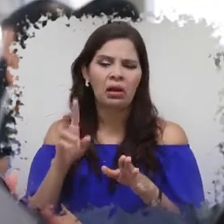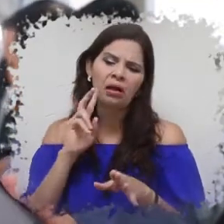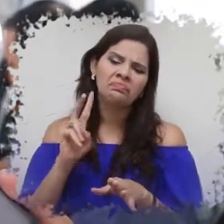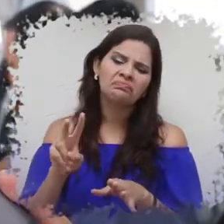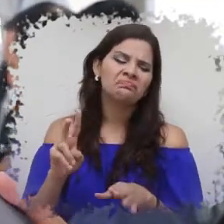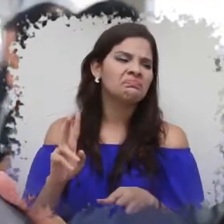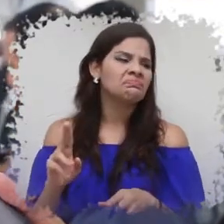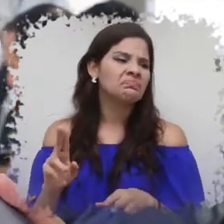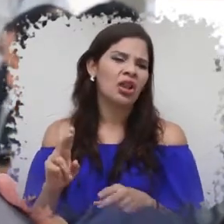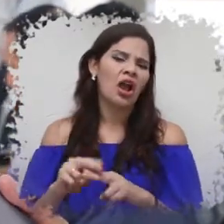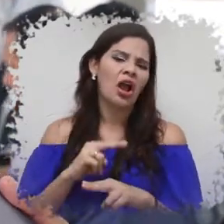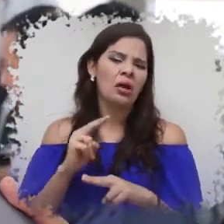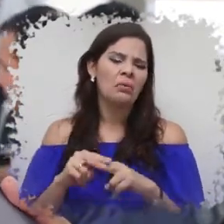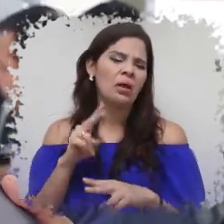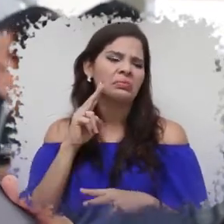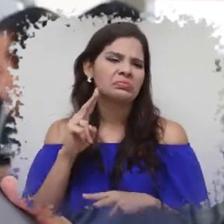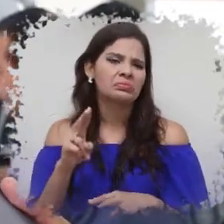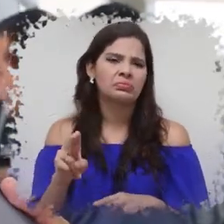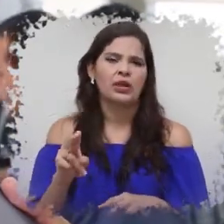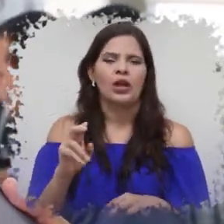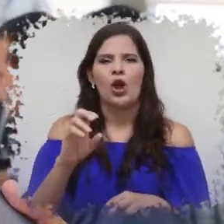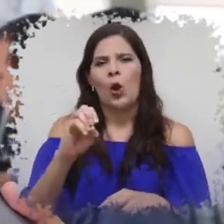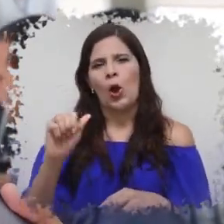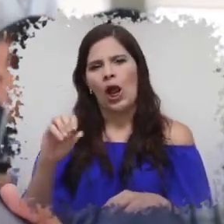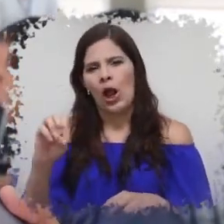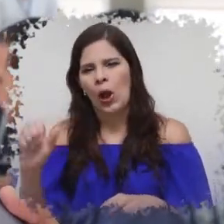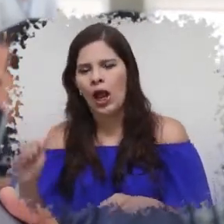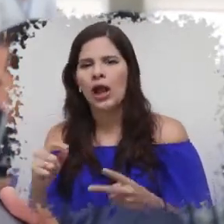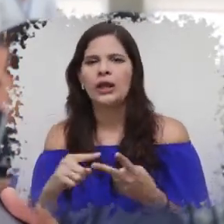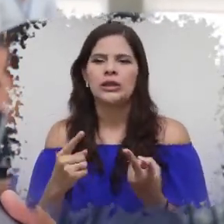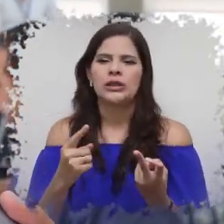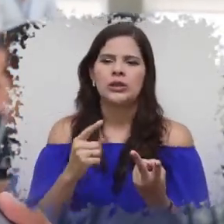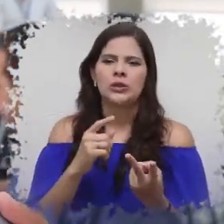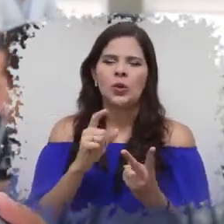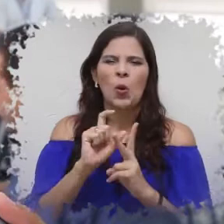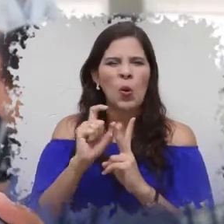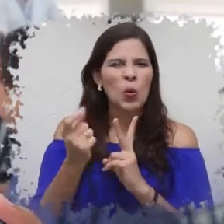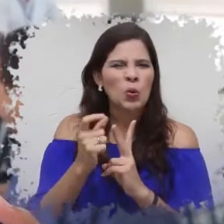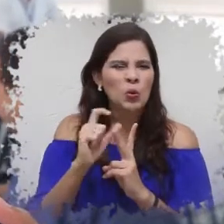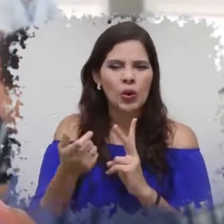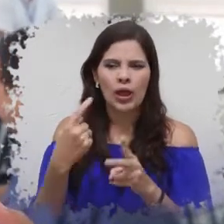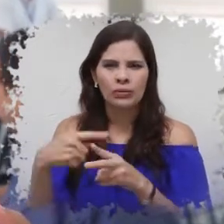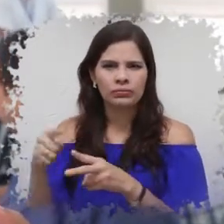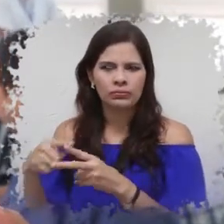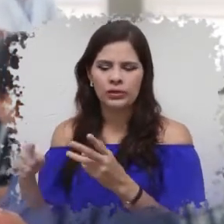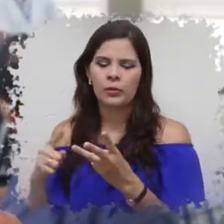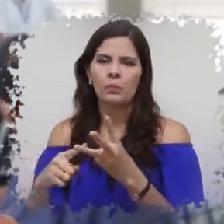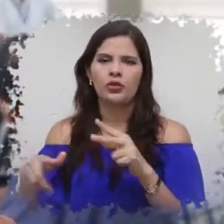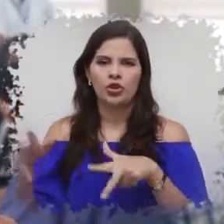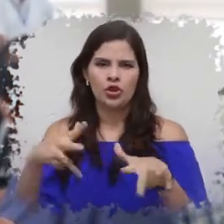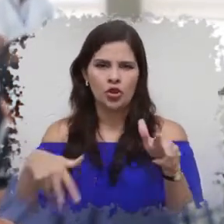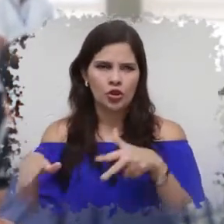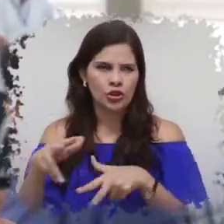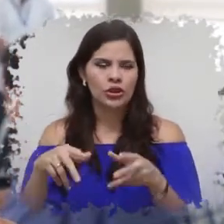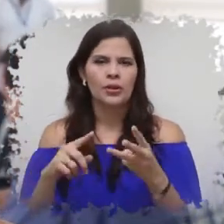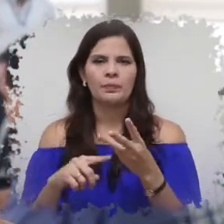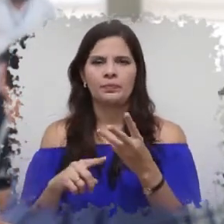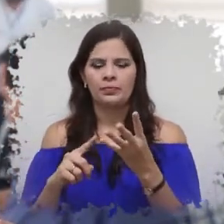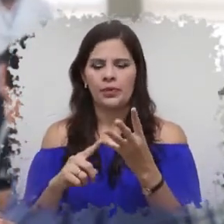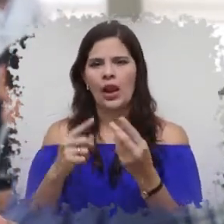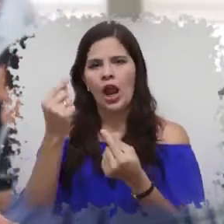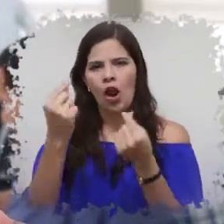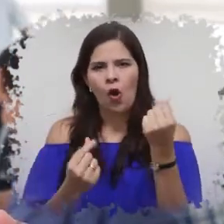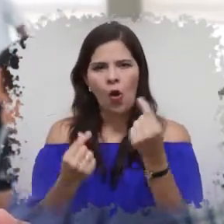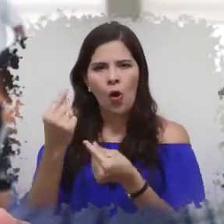Esta diversidad de género, diversidad étnica, diversidad social,